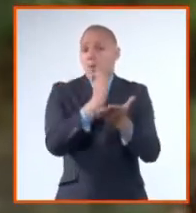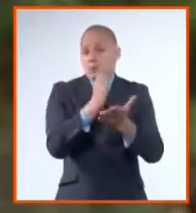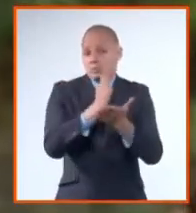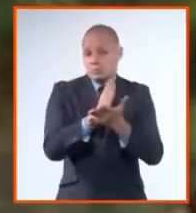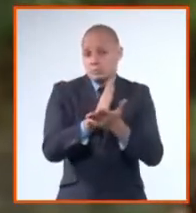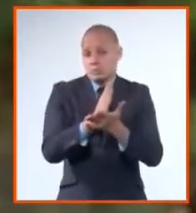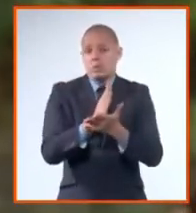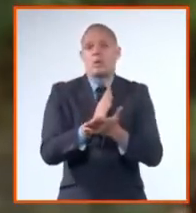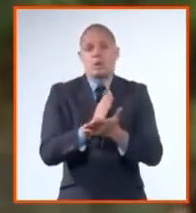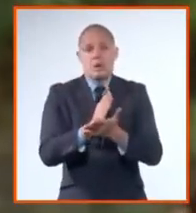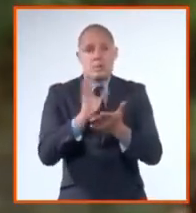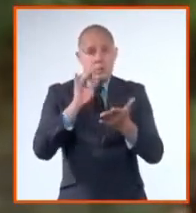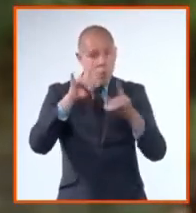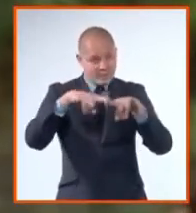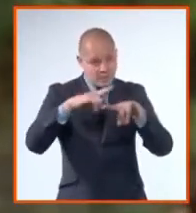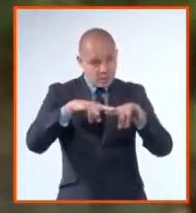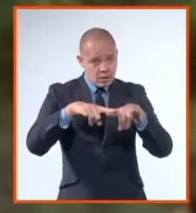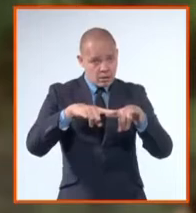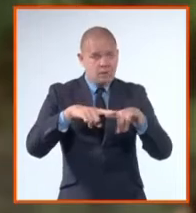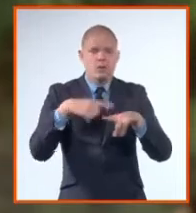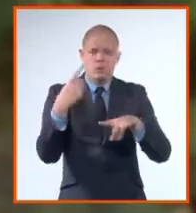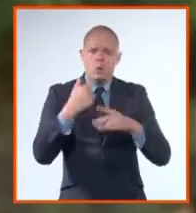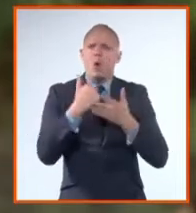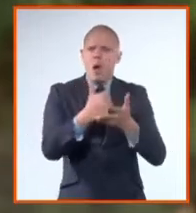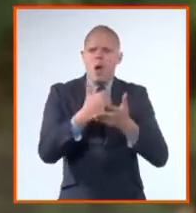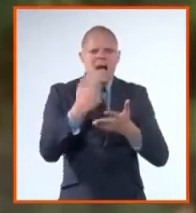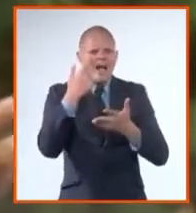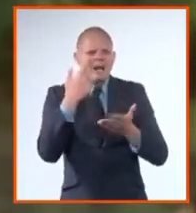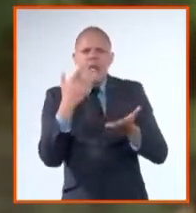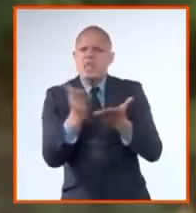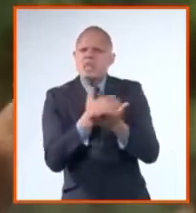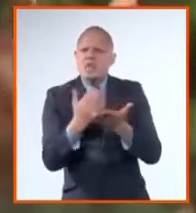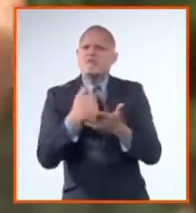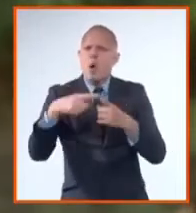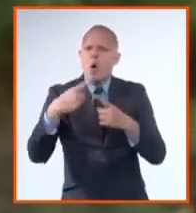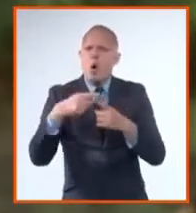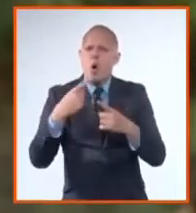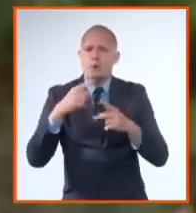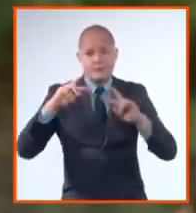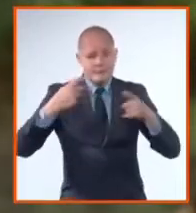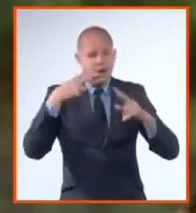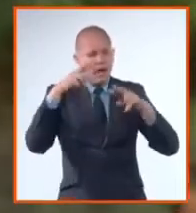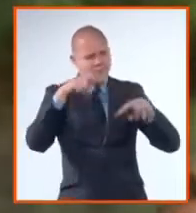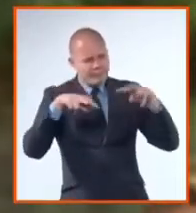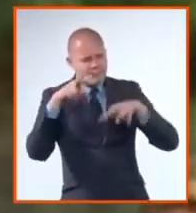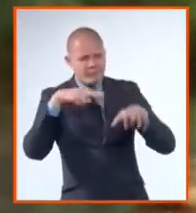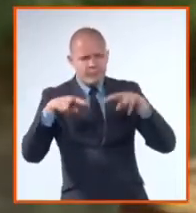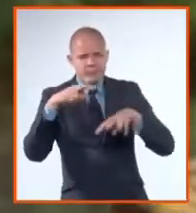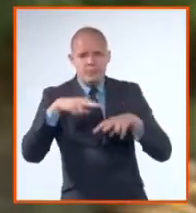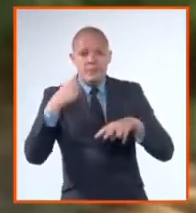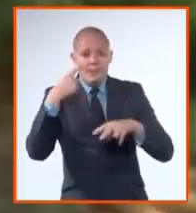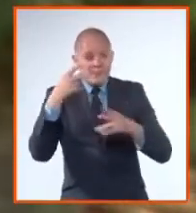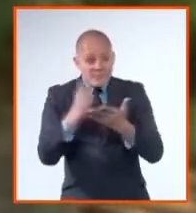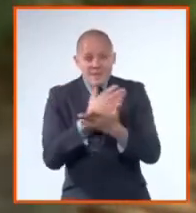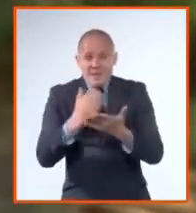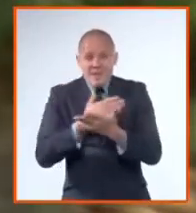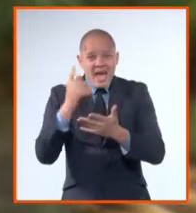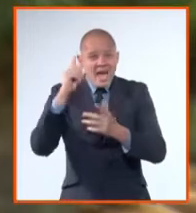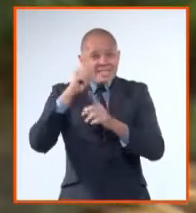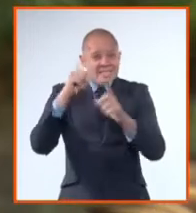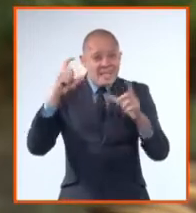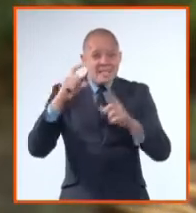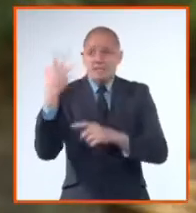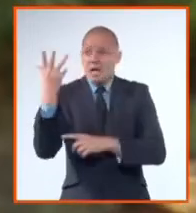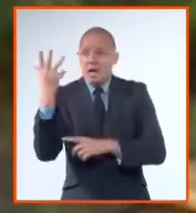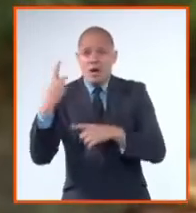libros y es triste las cosas que han pasado en el área de ciencias naturales exactas